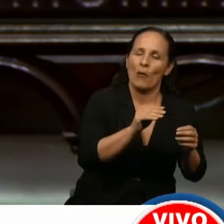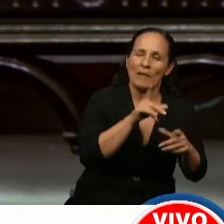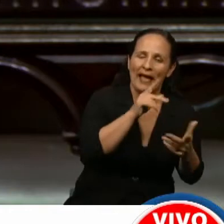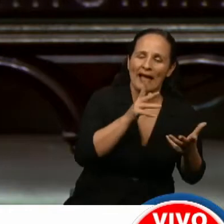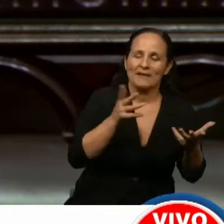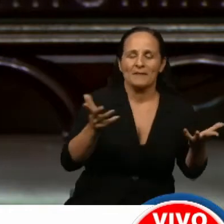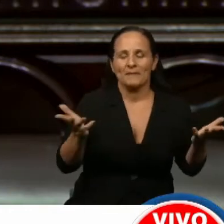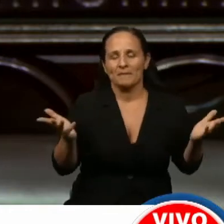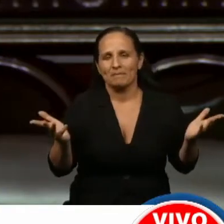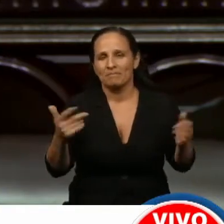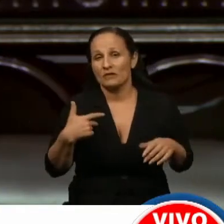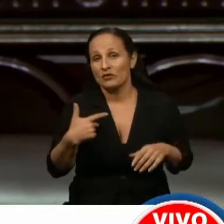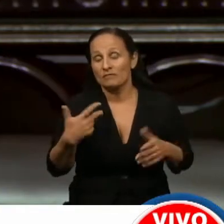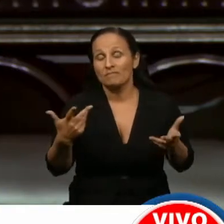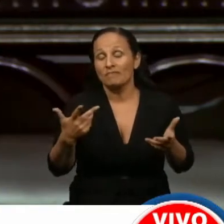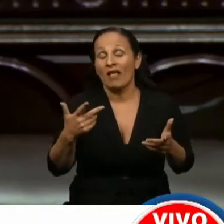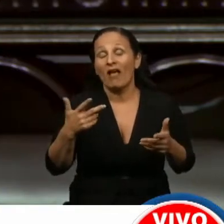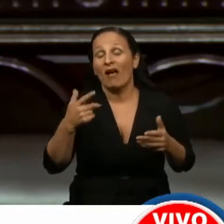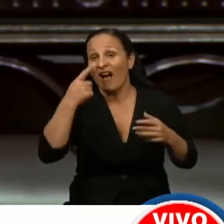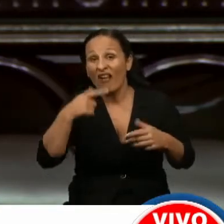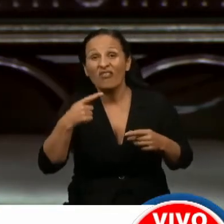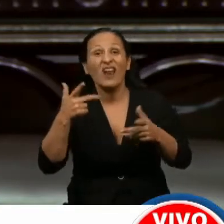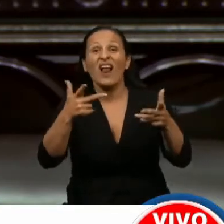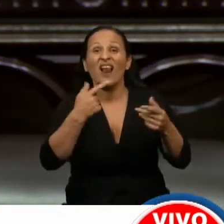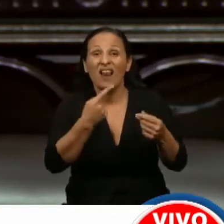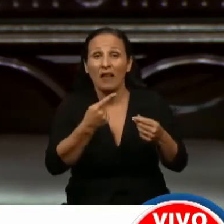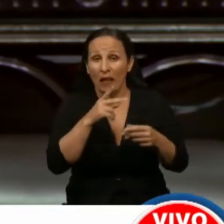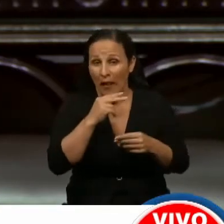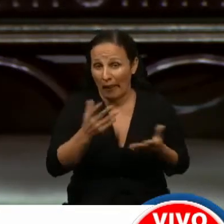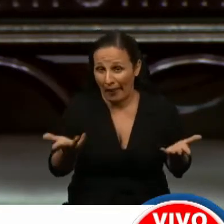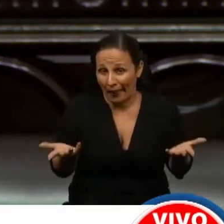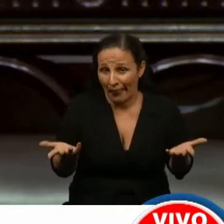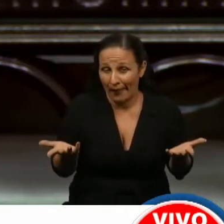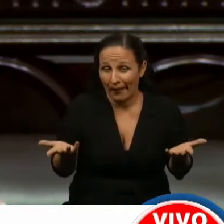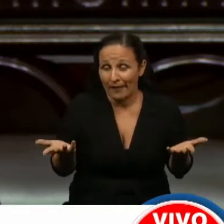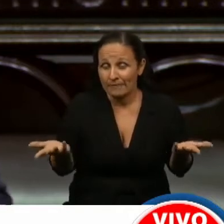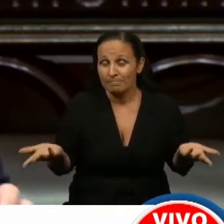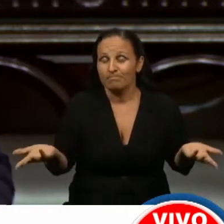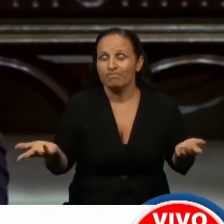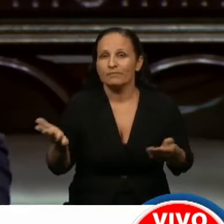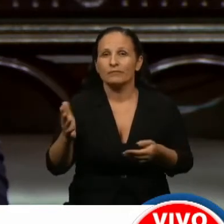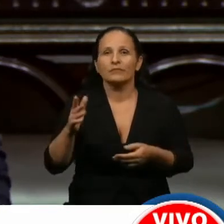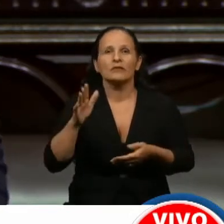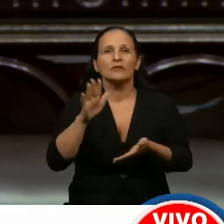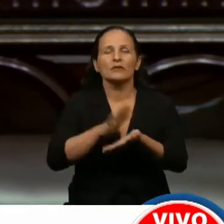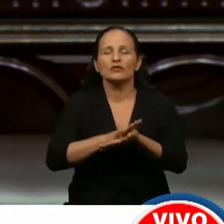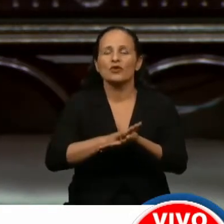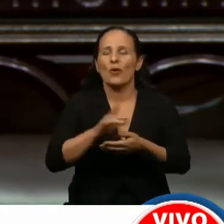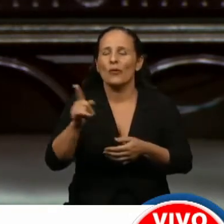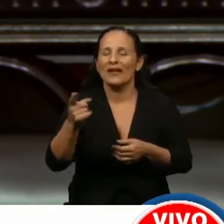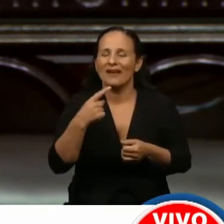Y al final terminar diciendo nada. Porque creo que respecto de lo que